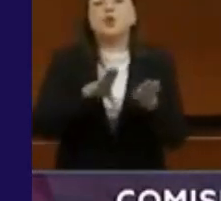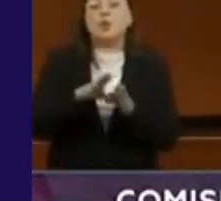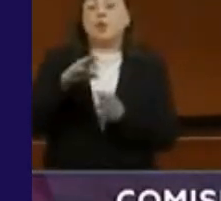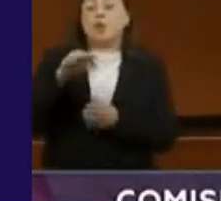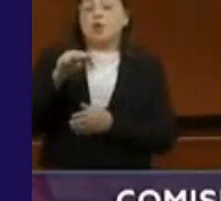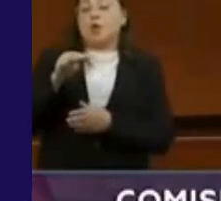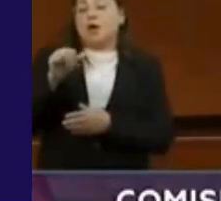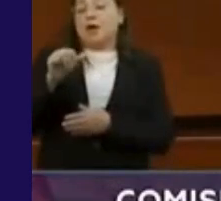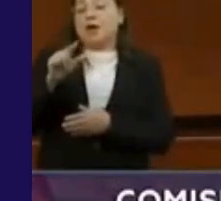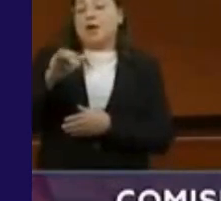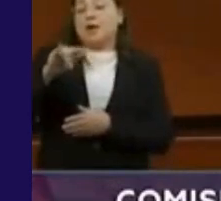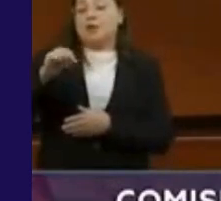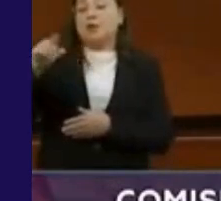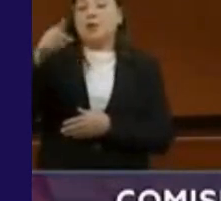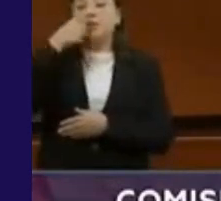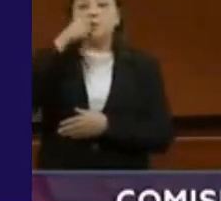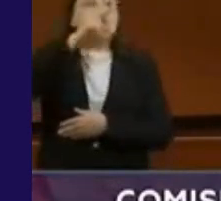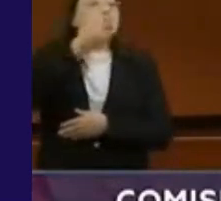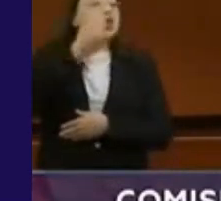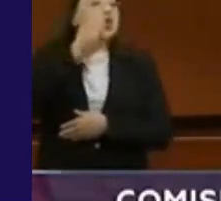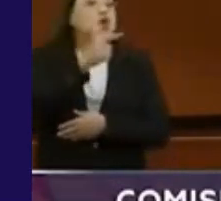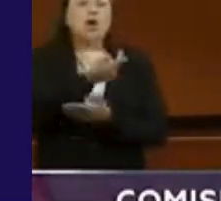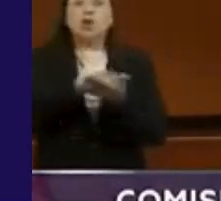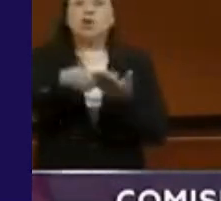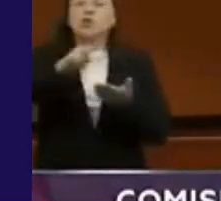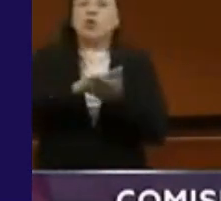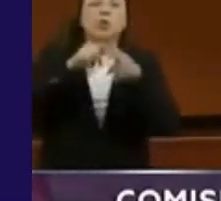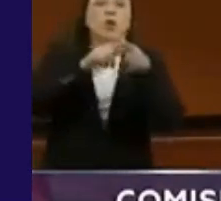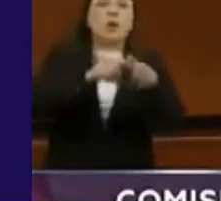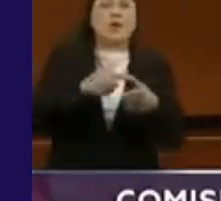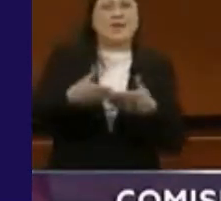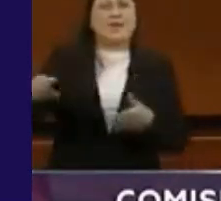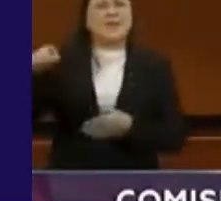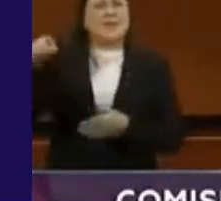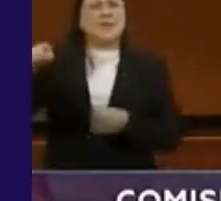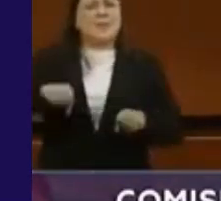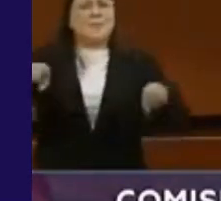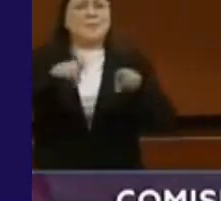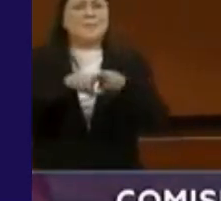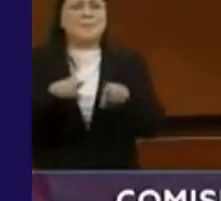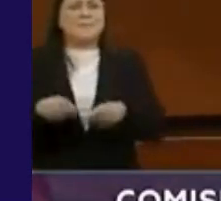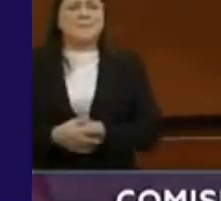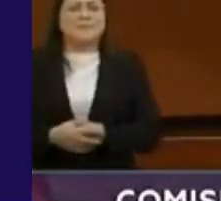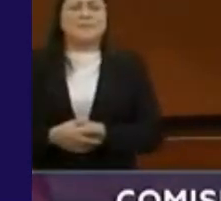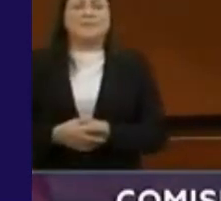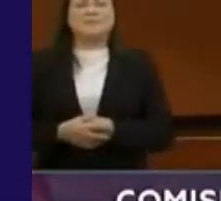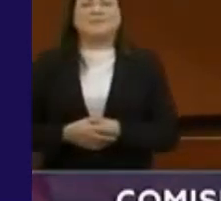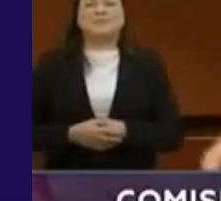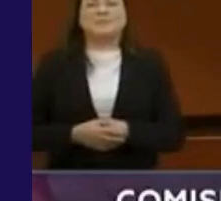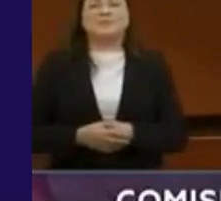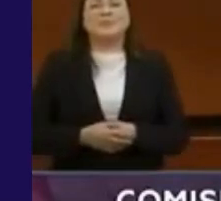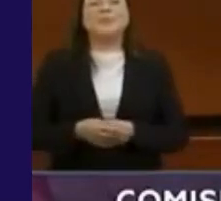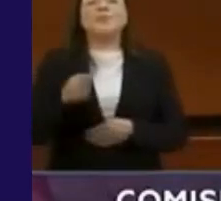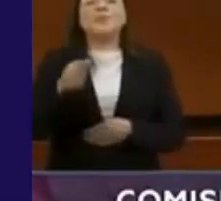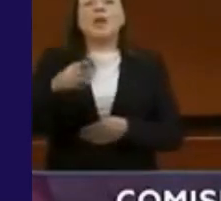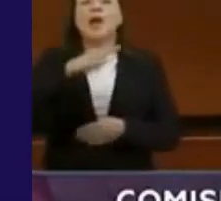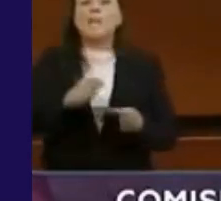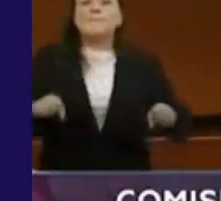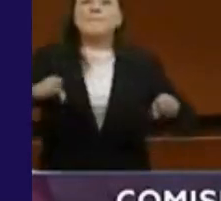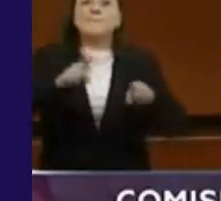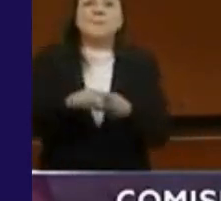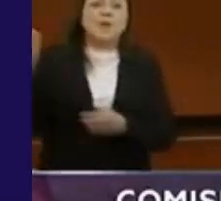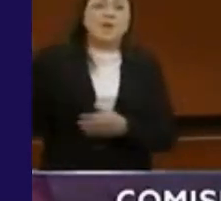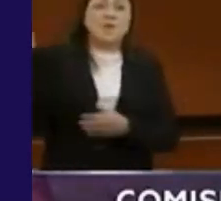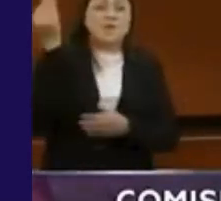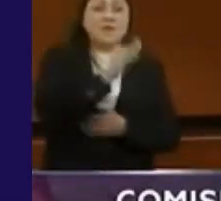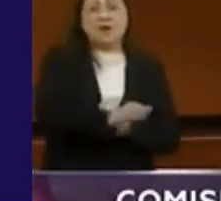en contra de la reelección. Y luego los paniaguados que hicieron un majadero fraude electoral en